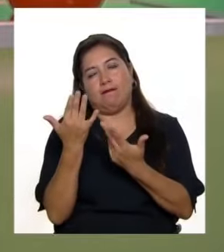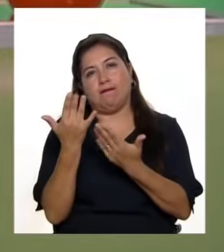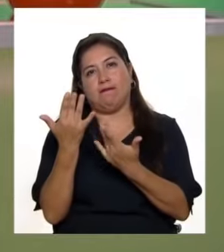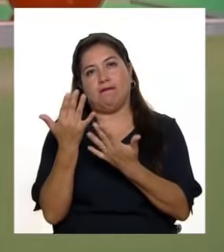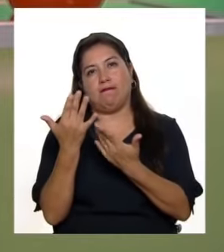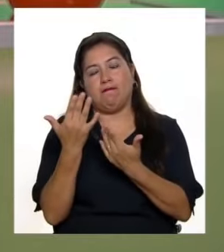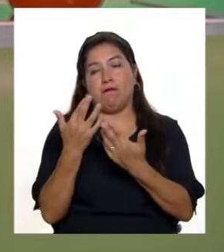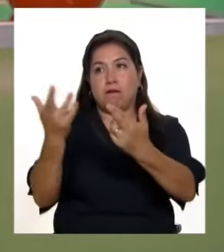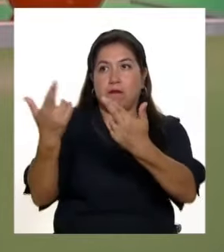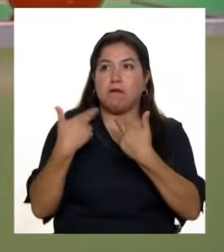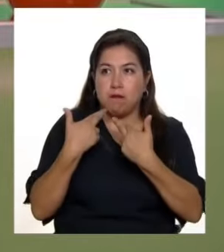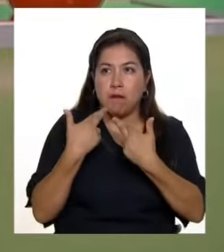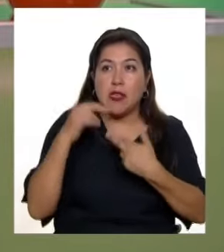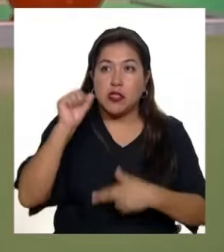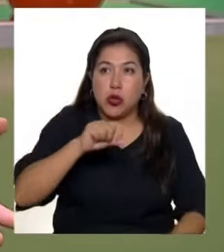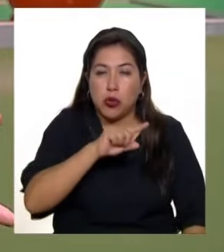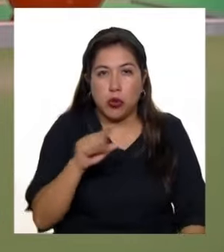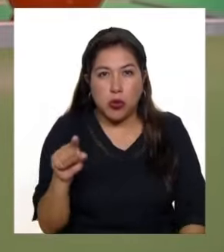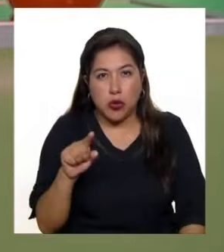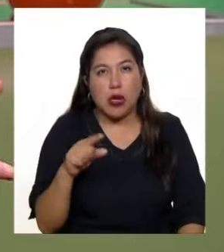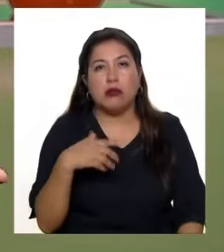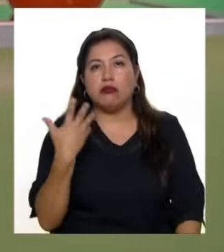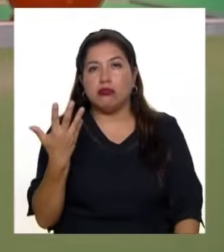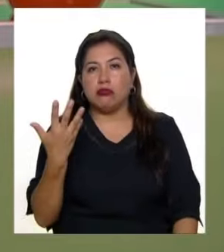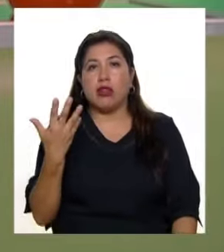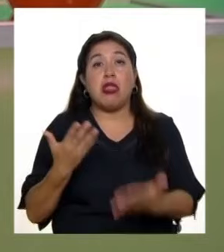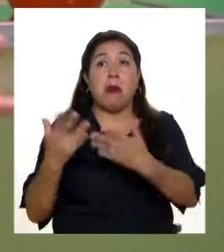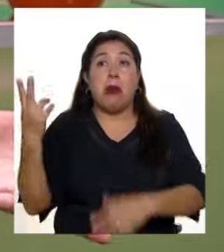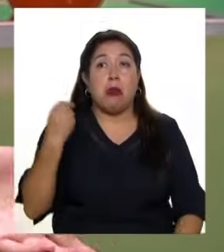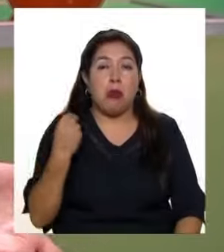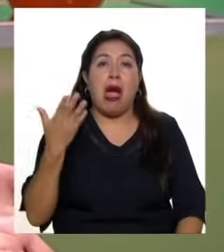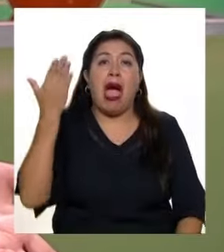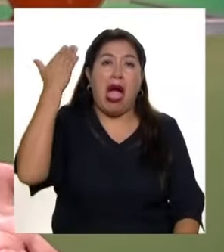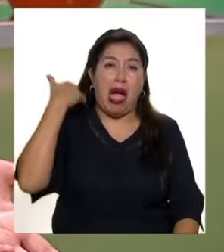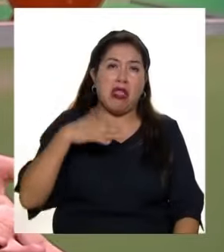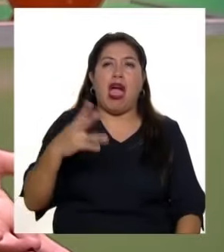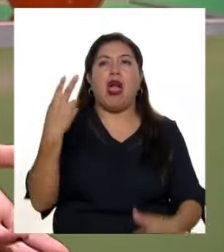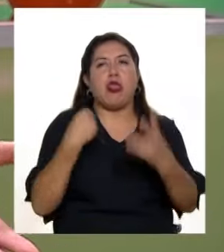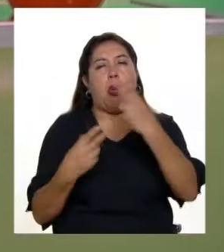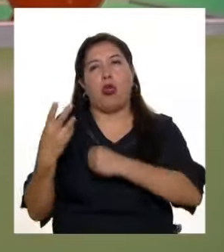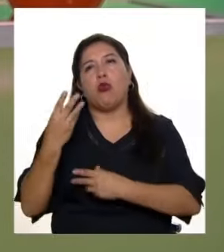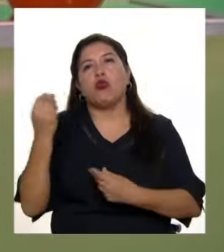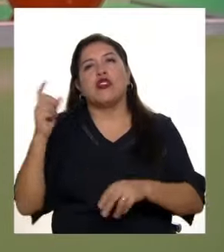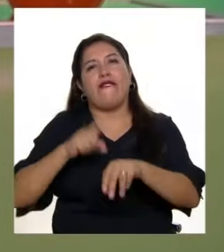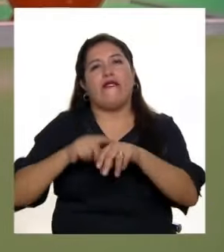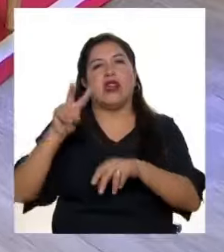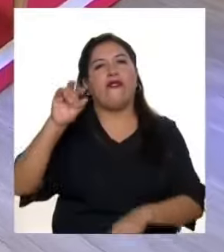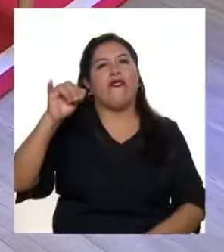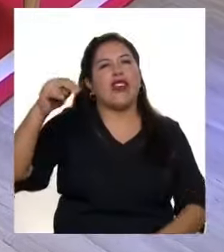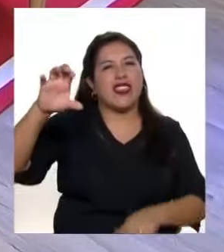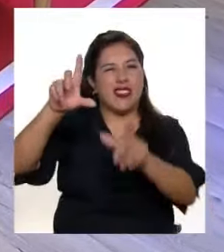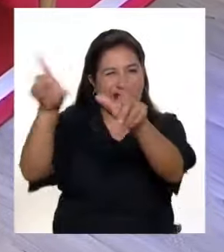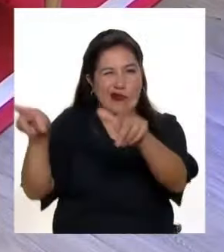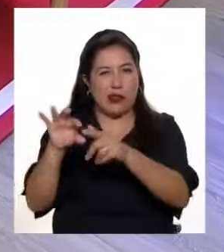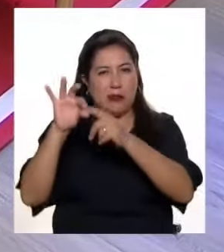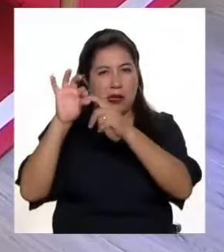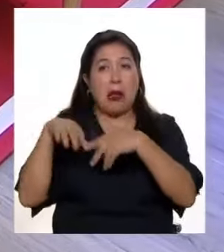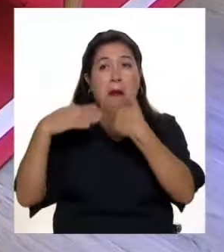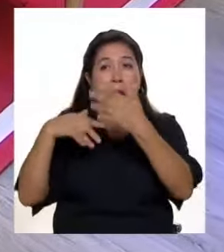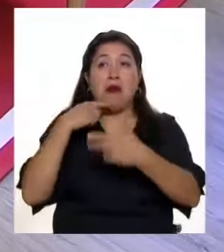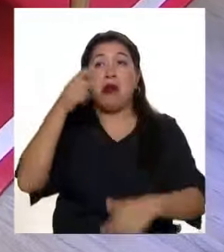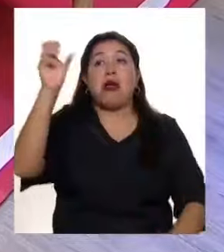para que nos digan que si quedaba o no, porque... También podía ser que no, a mí ya me chotearon hace tiempo en Viña. Entonces esta vez sí ligó y